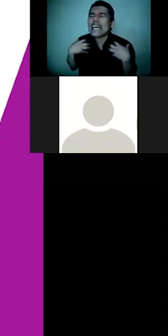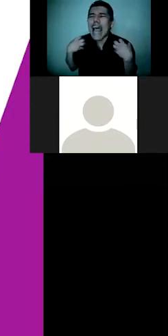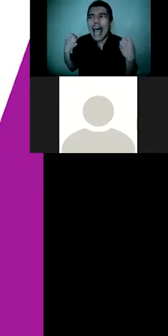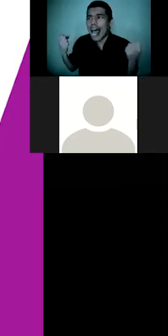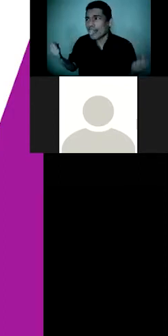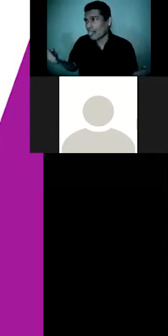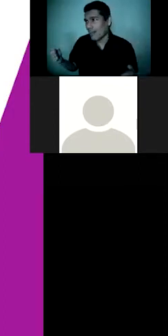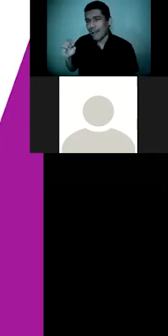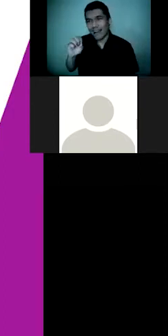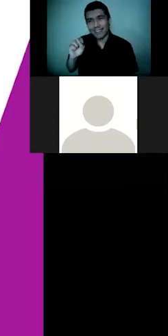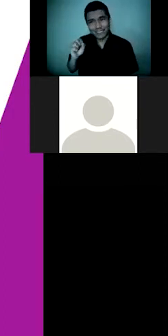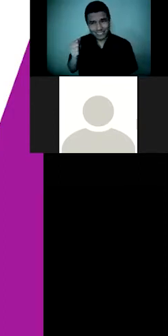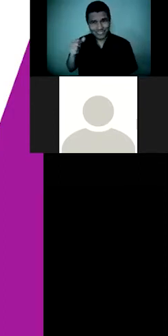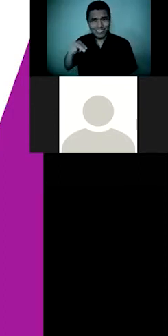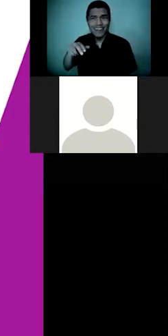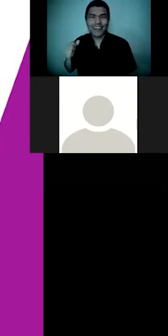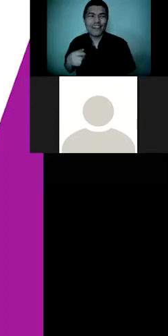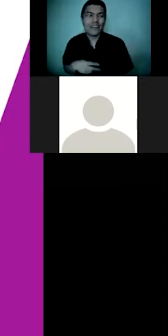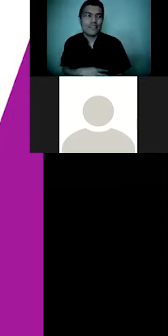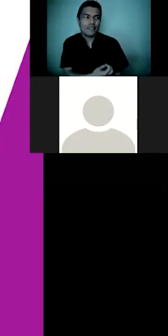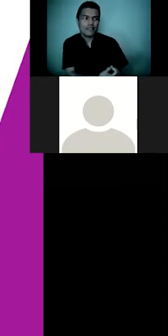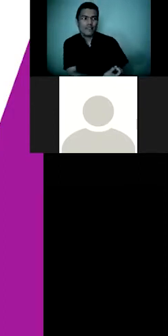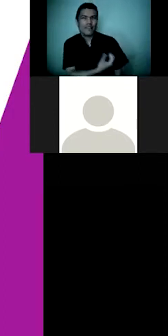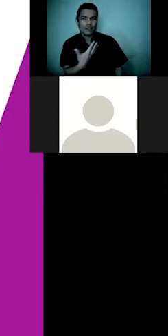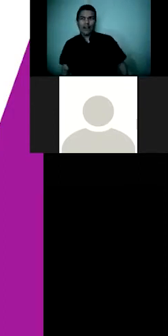somos personas sanas.